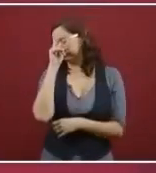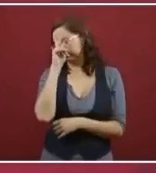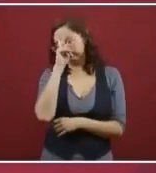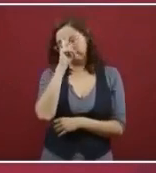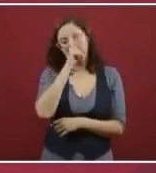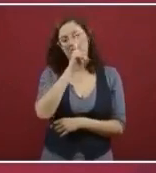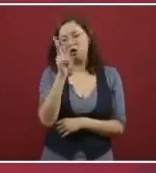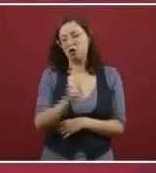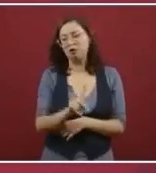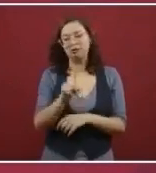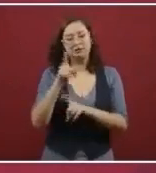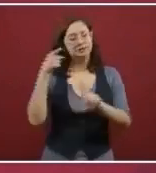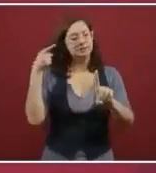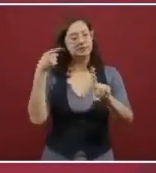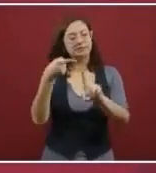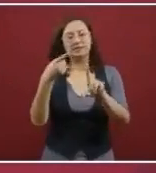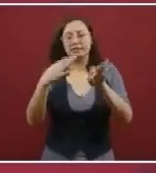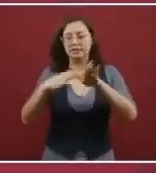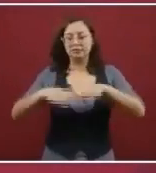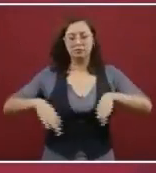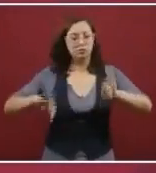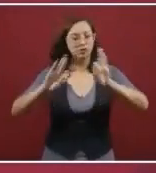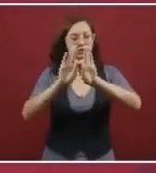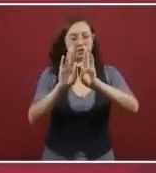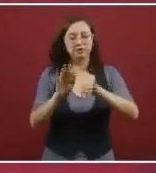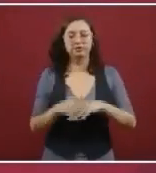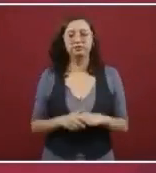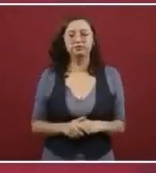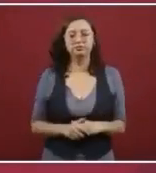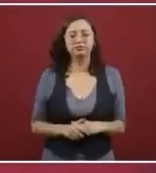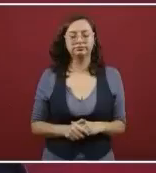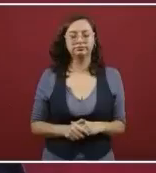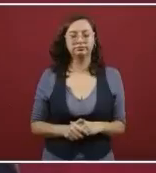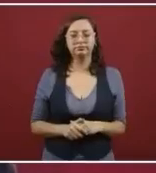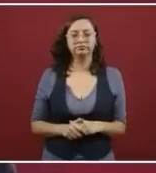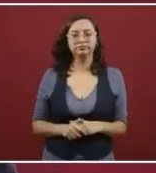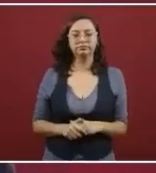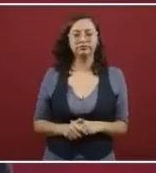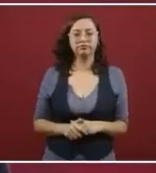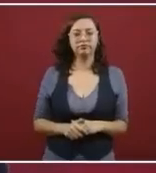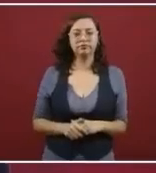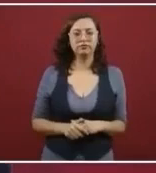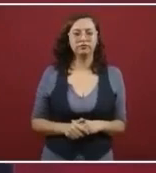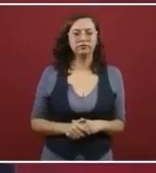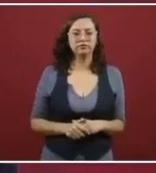Eso es prioritario. Ya estamos